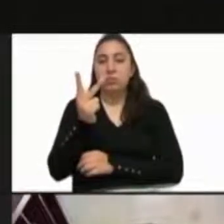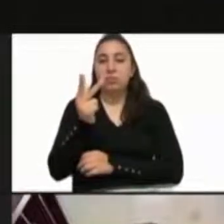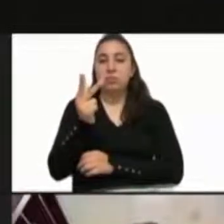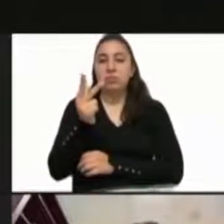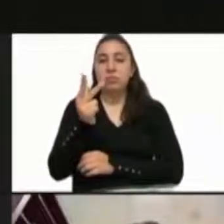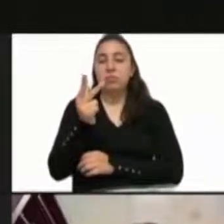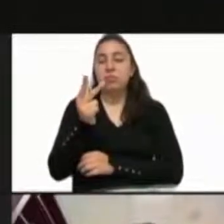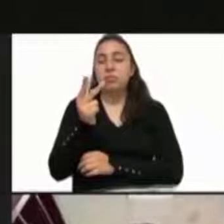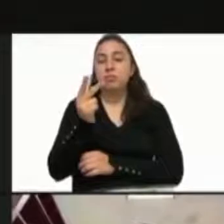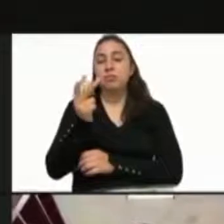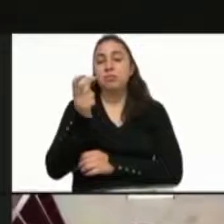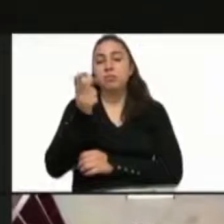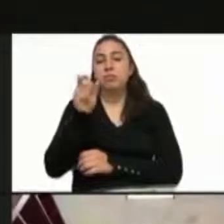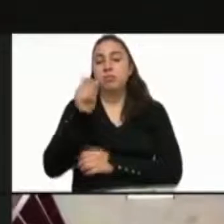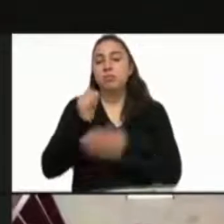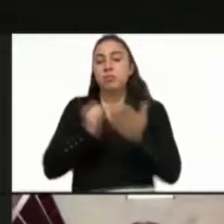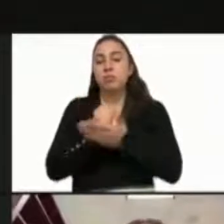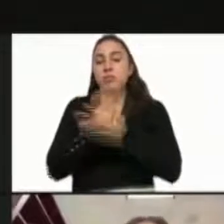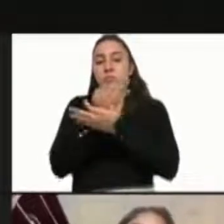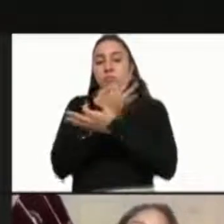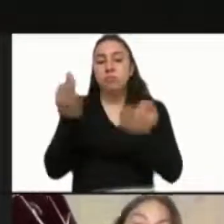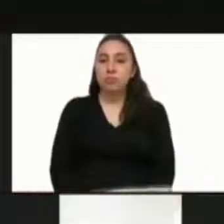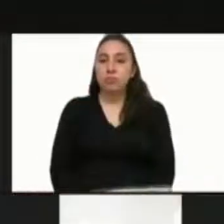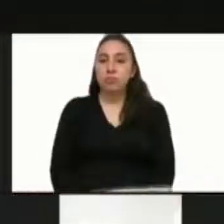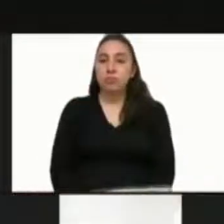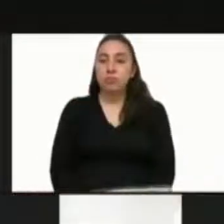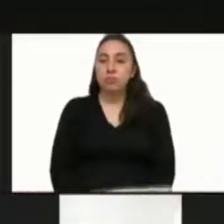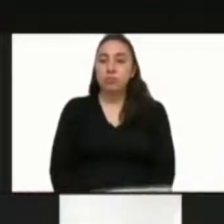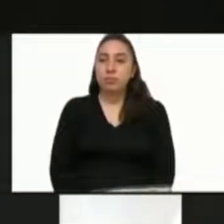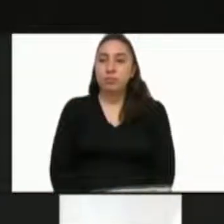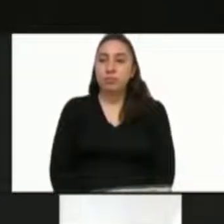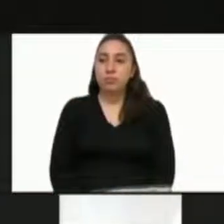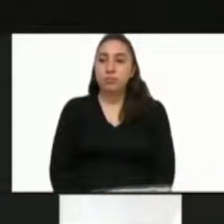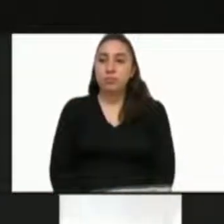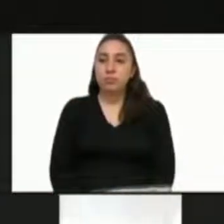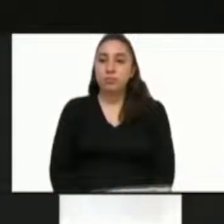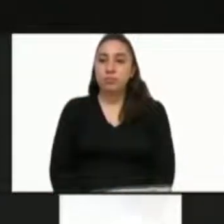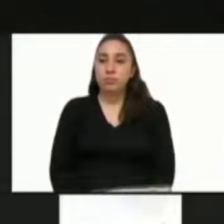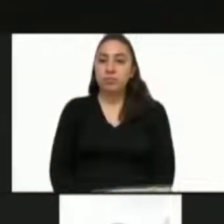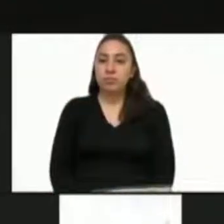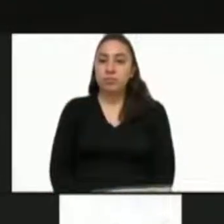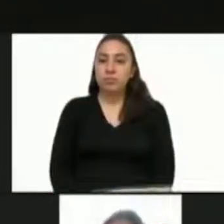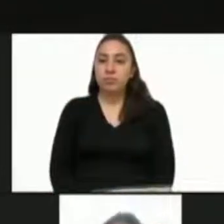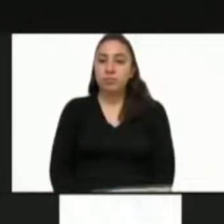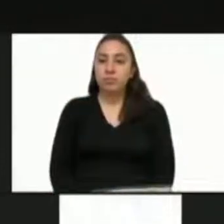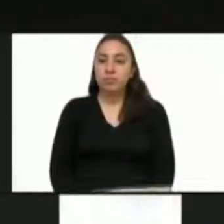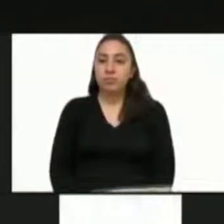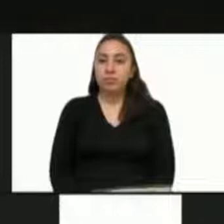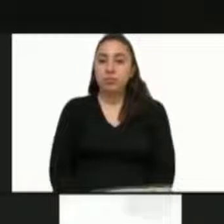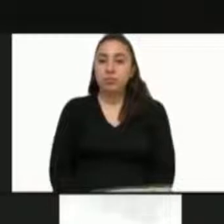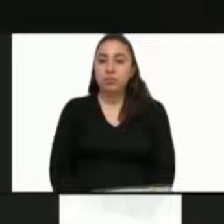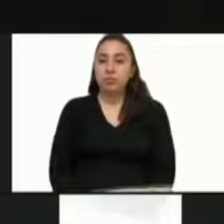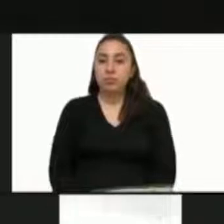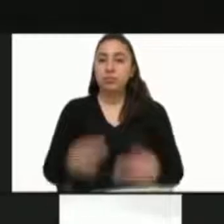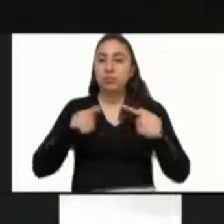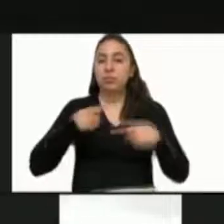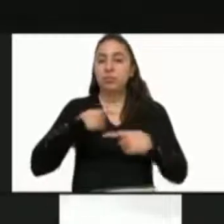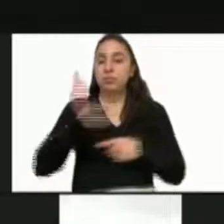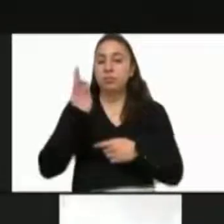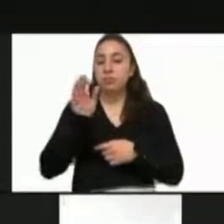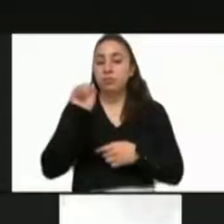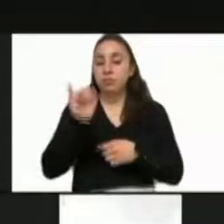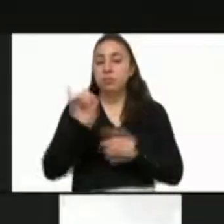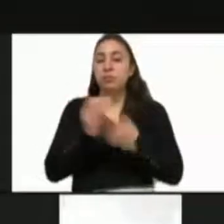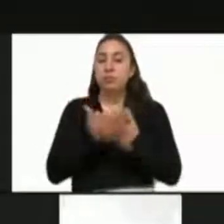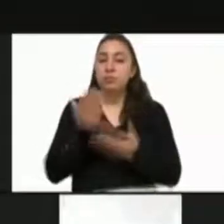los 12 y 29 años, que tengan interés en las problemáticas sociales y políticas de la ciudad y en el territorio nacional,